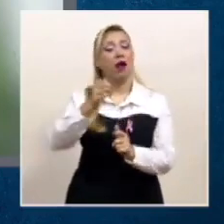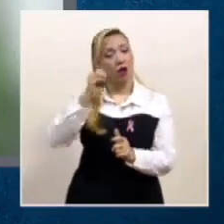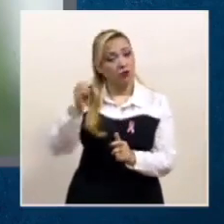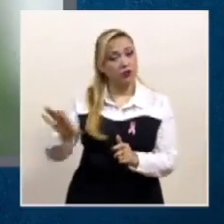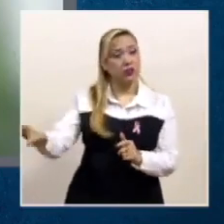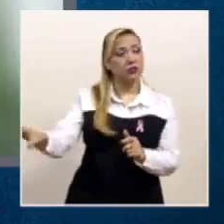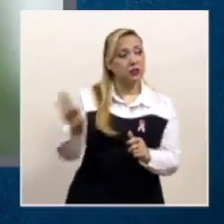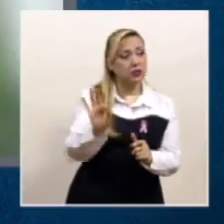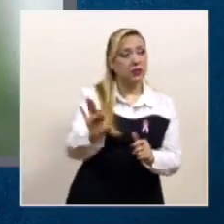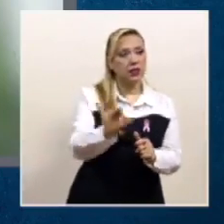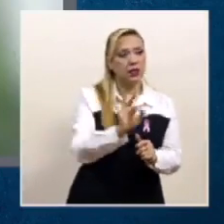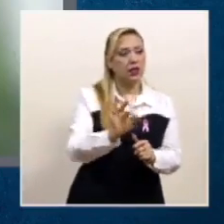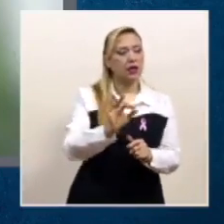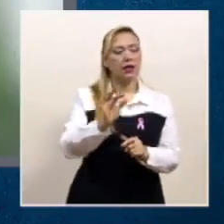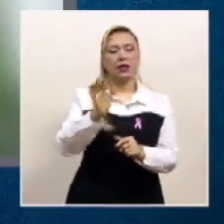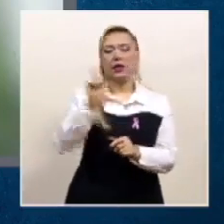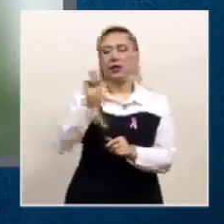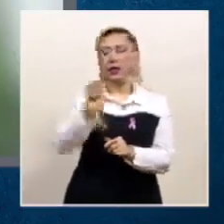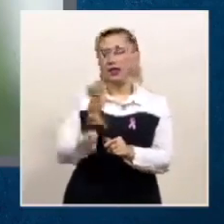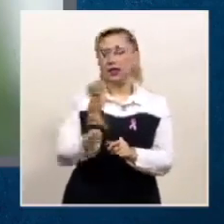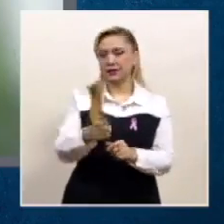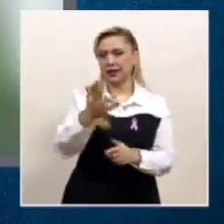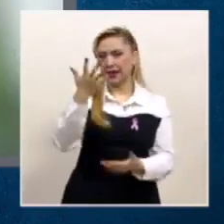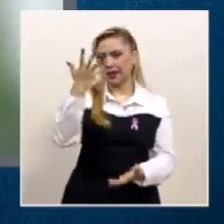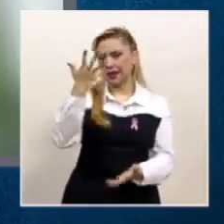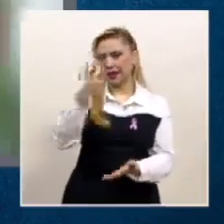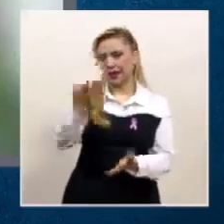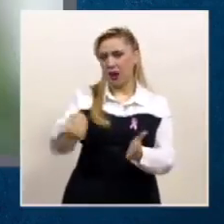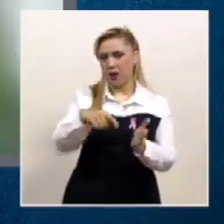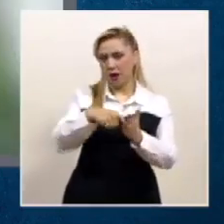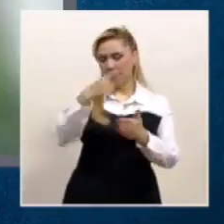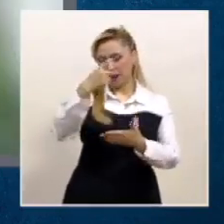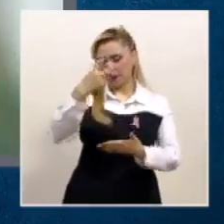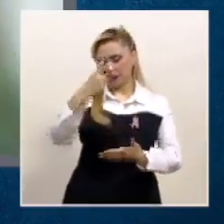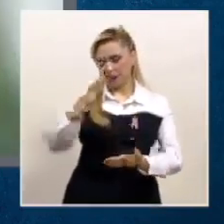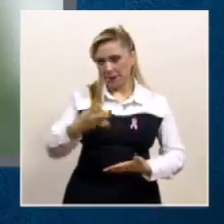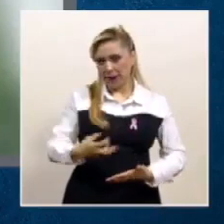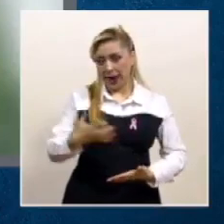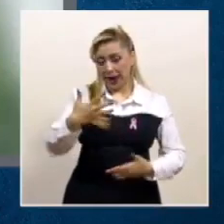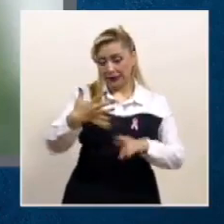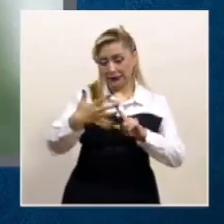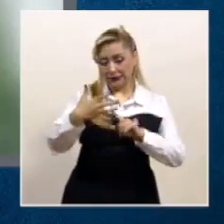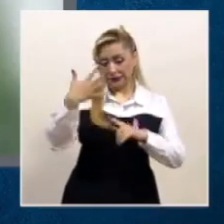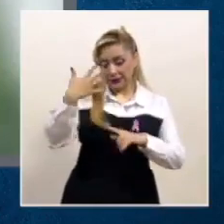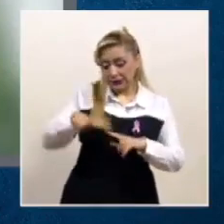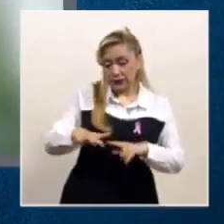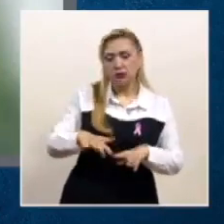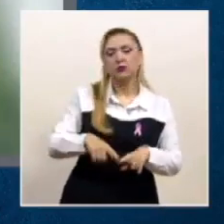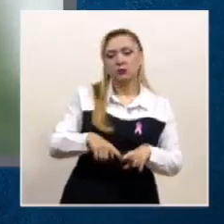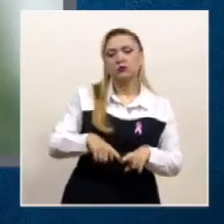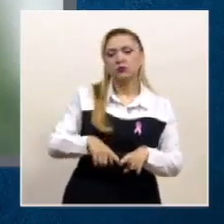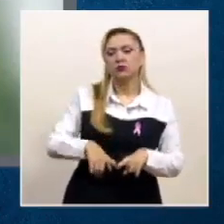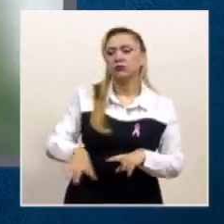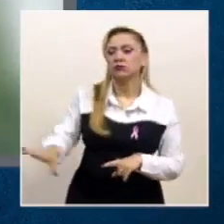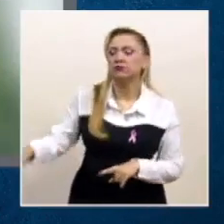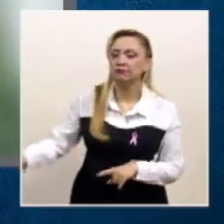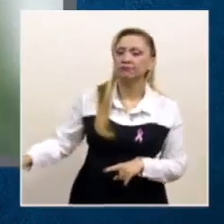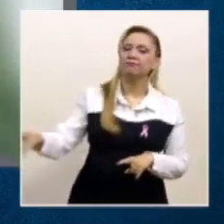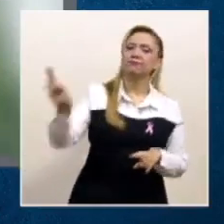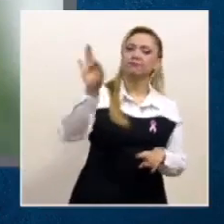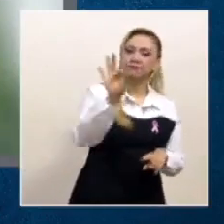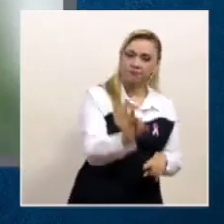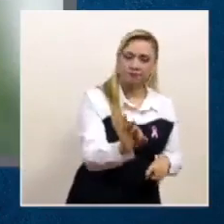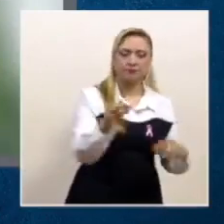en los primeros 10 lugares de prelación para, pues, tener una mayor probabilidad de que esta fórmula hecha por personas